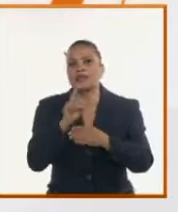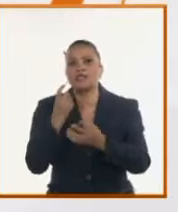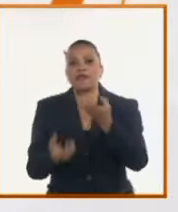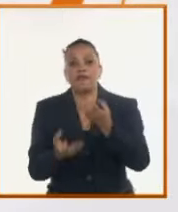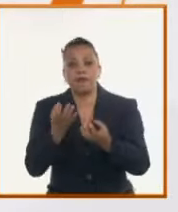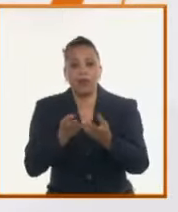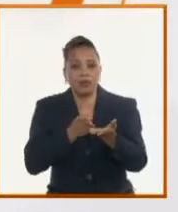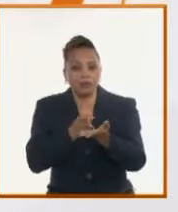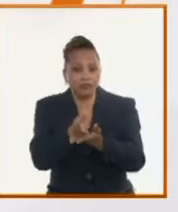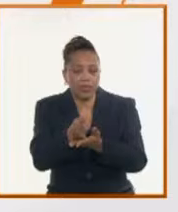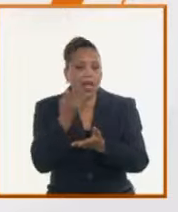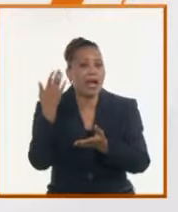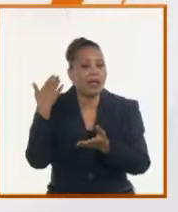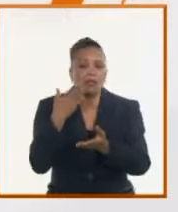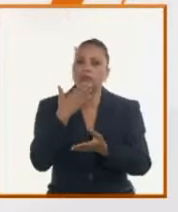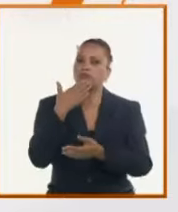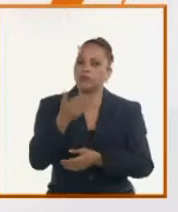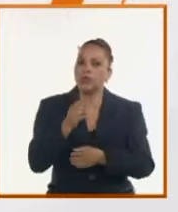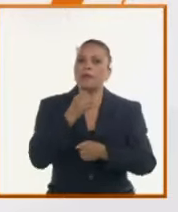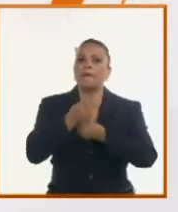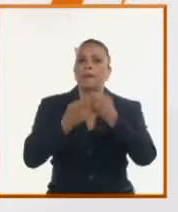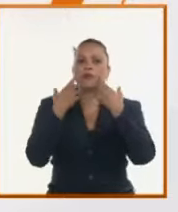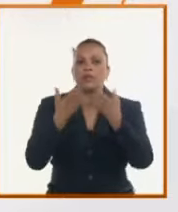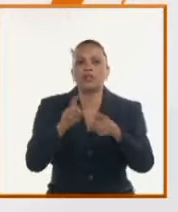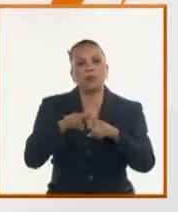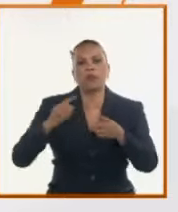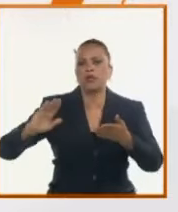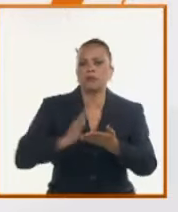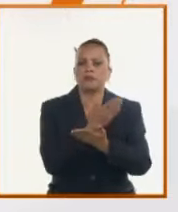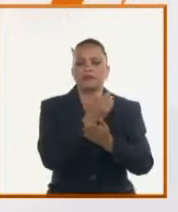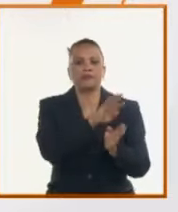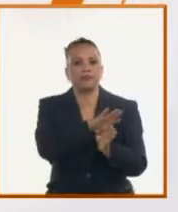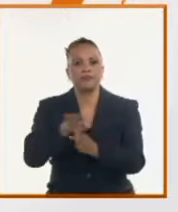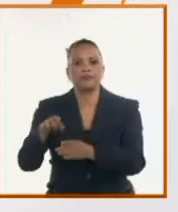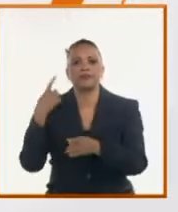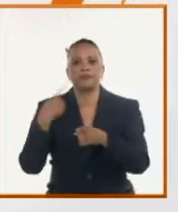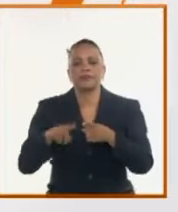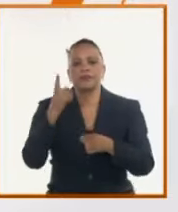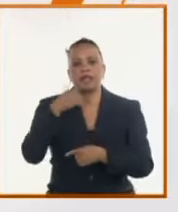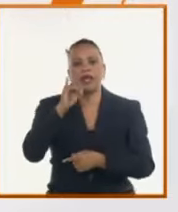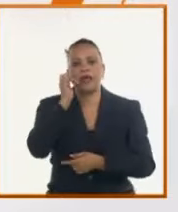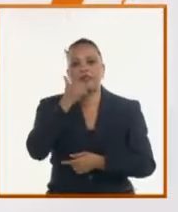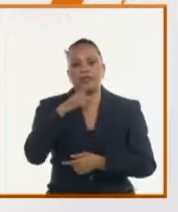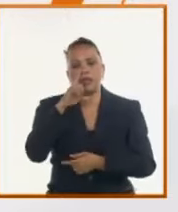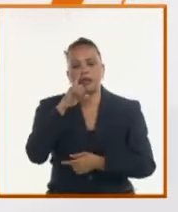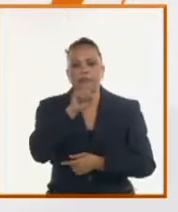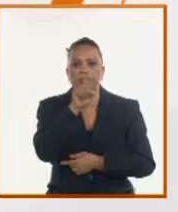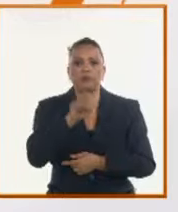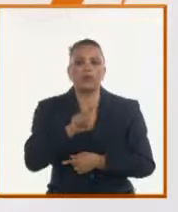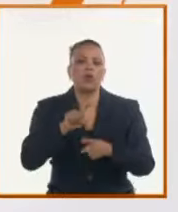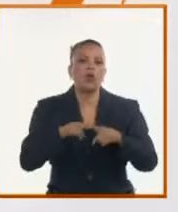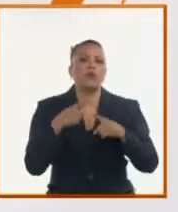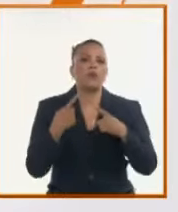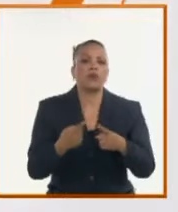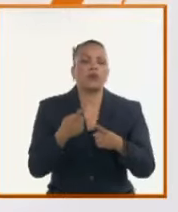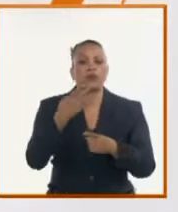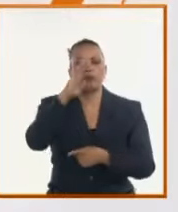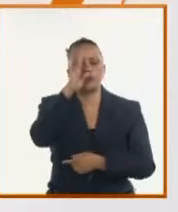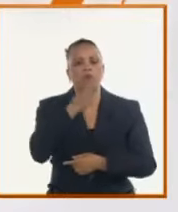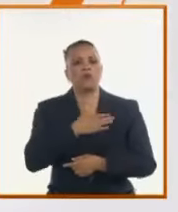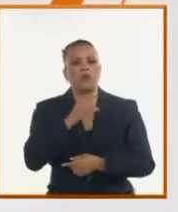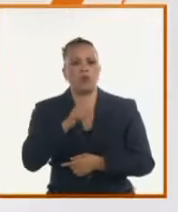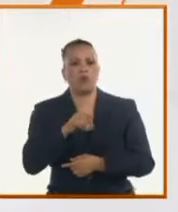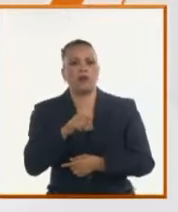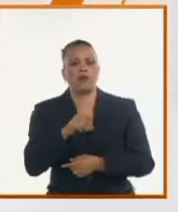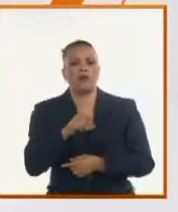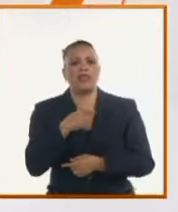muy útil eh Ya existe Yo me llamo por en Cuba nuestro país tenemos